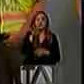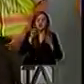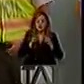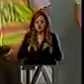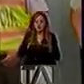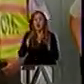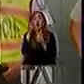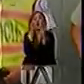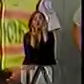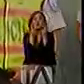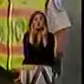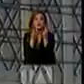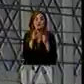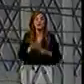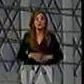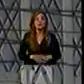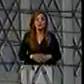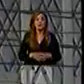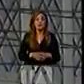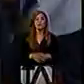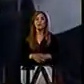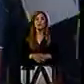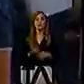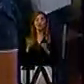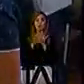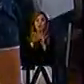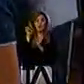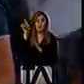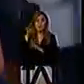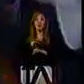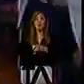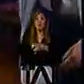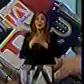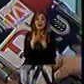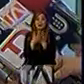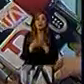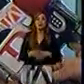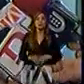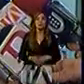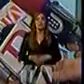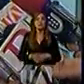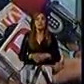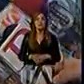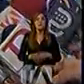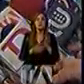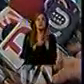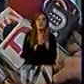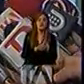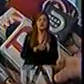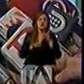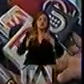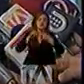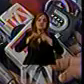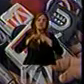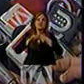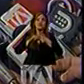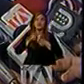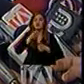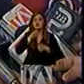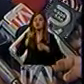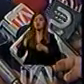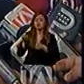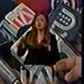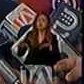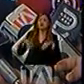para visitar de manera irregular a la procesada Diana Falcón. Presentamos nuestra cédula, se le pidió hablar con ella y ella